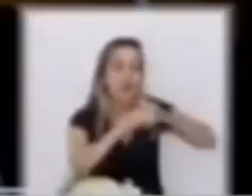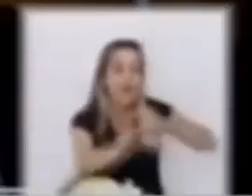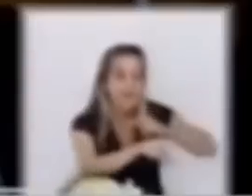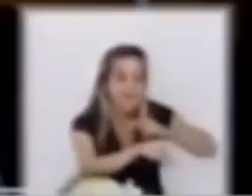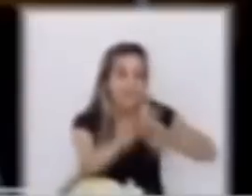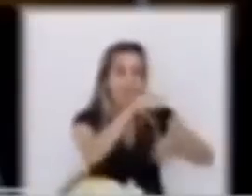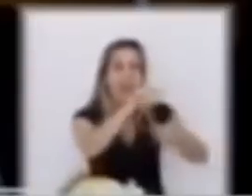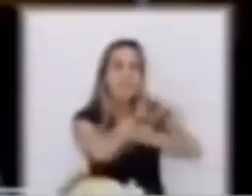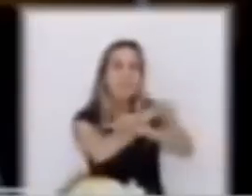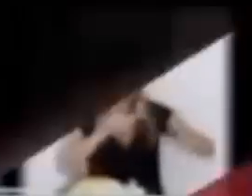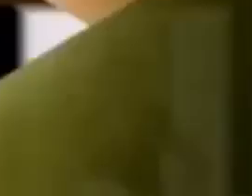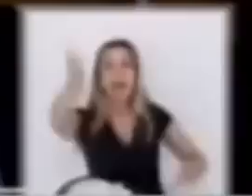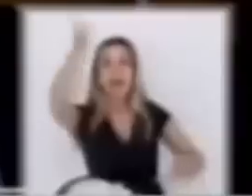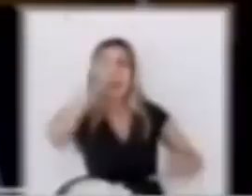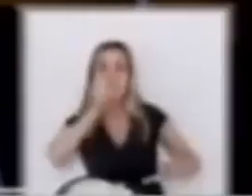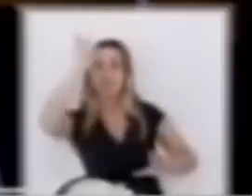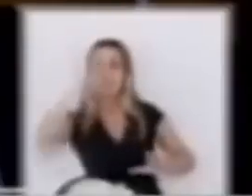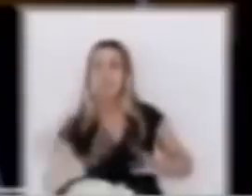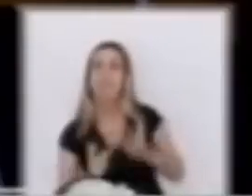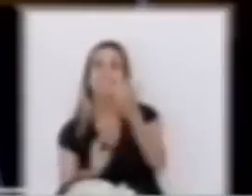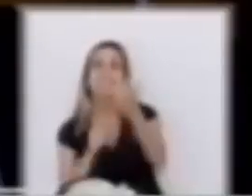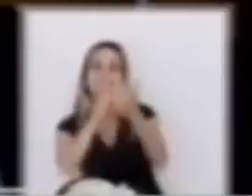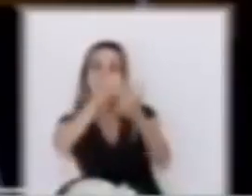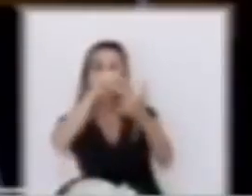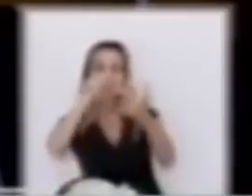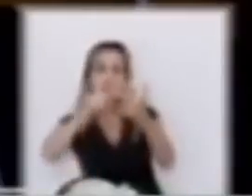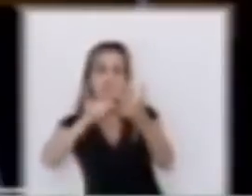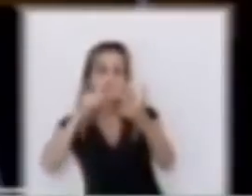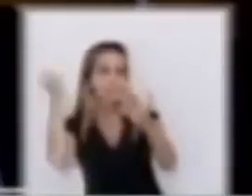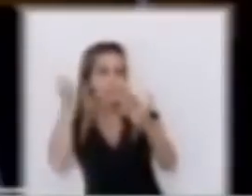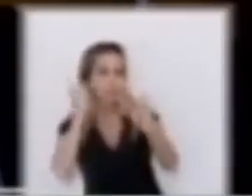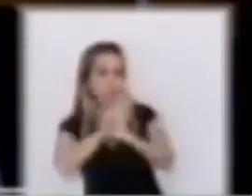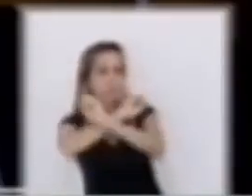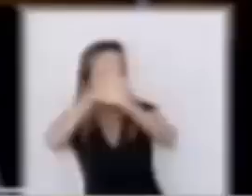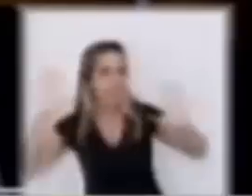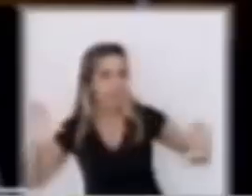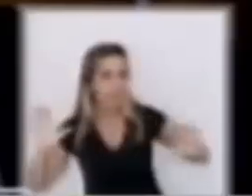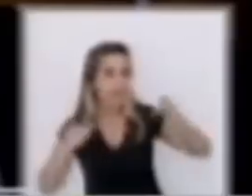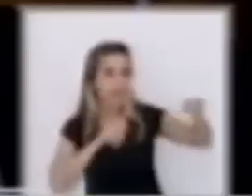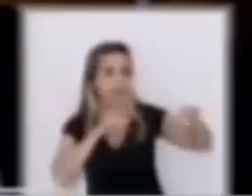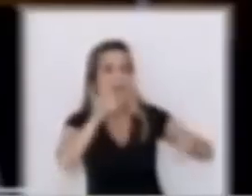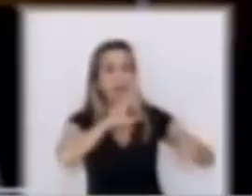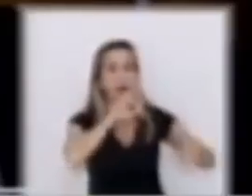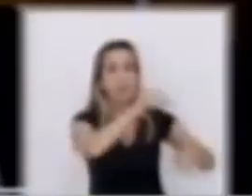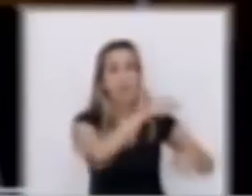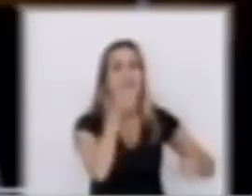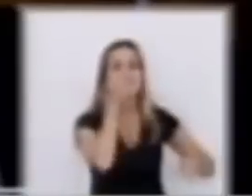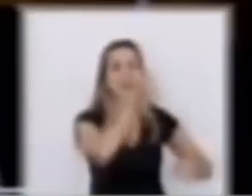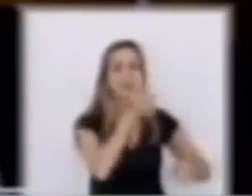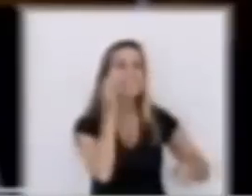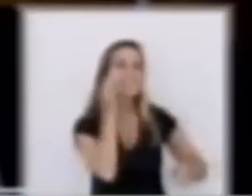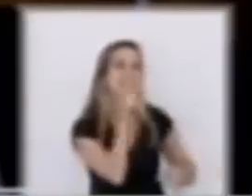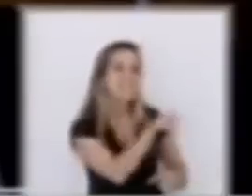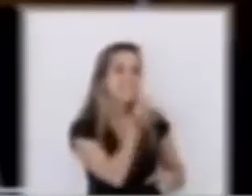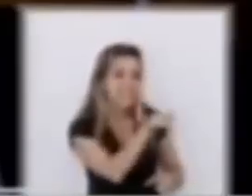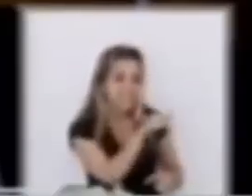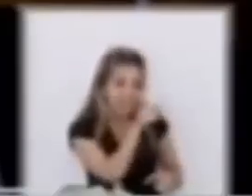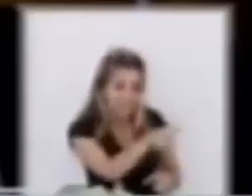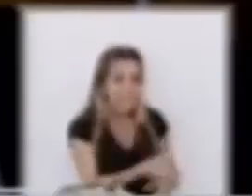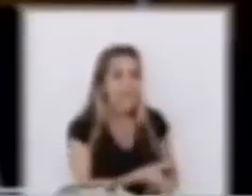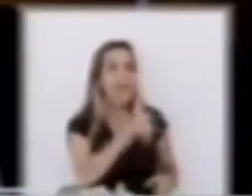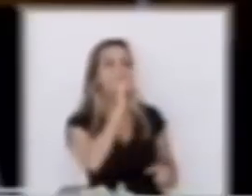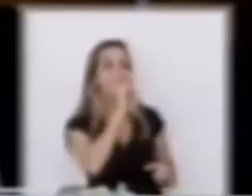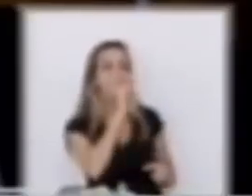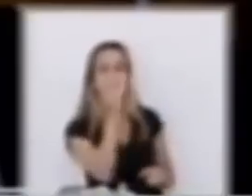pero una vergüenza total. En primer lugar, la que habla no toma casquillos, no toma nada. En primer lugar, no se tomó